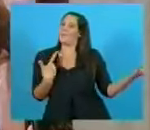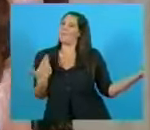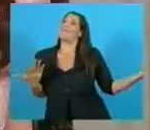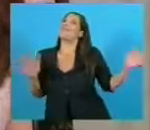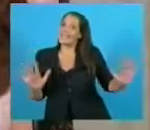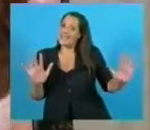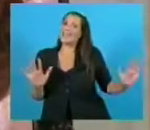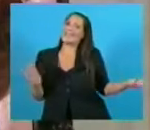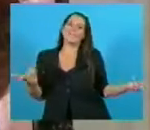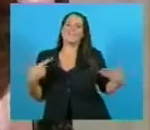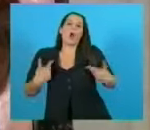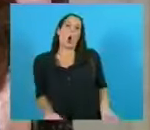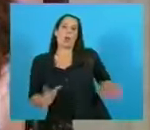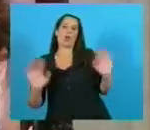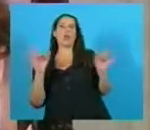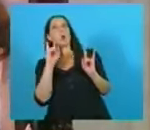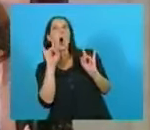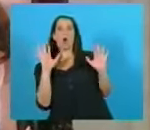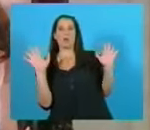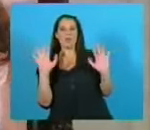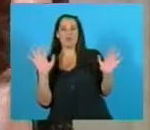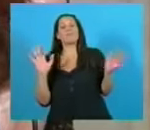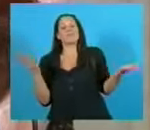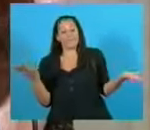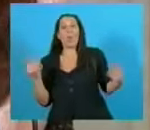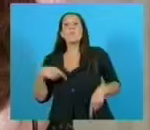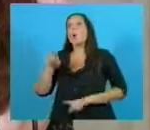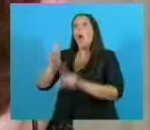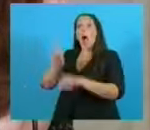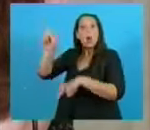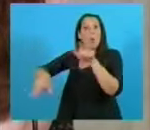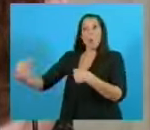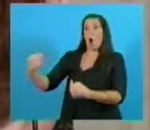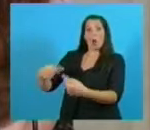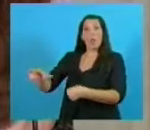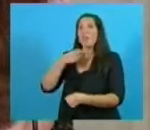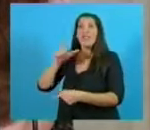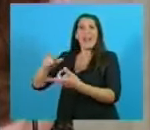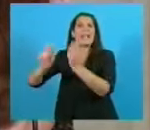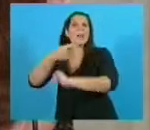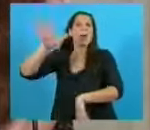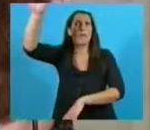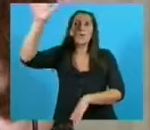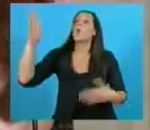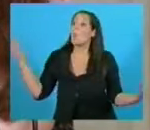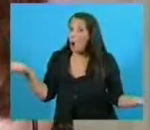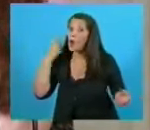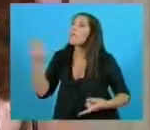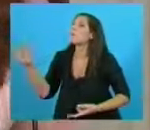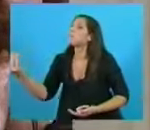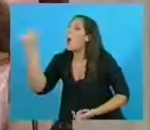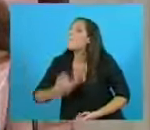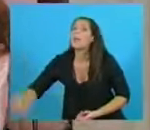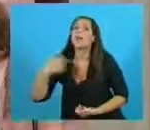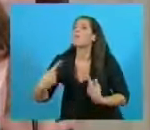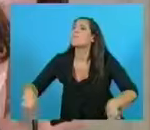políticos, sobre todo aquellos que quieren cambiar tantas cosas, porque sería bueno que además nos explicaran qué es lo que quieren cambiar.